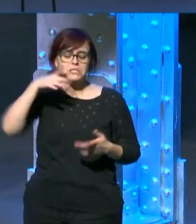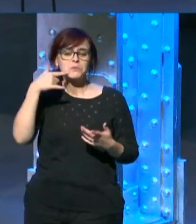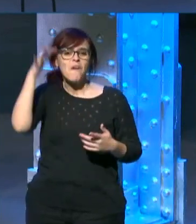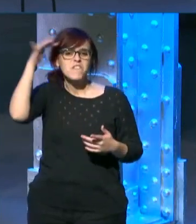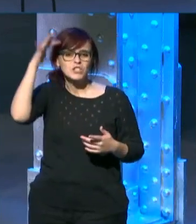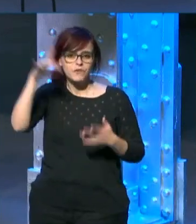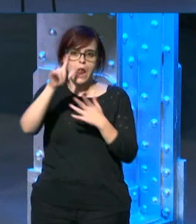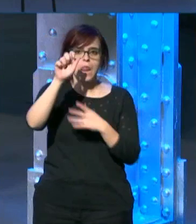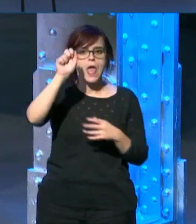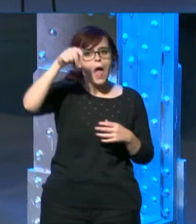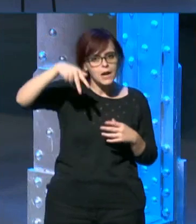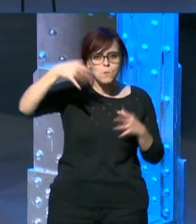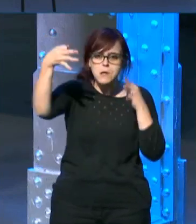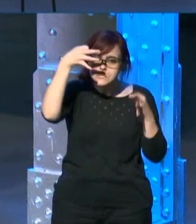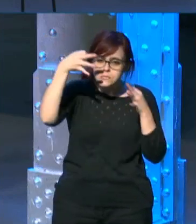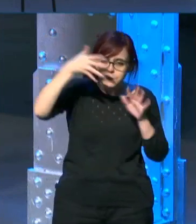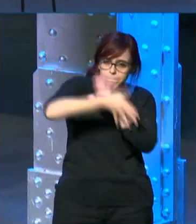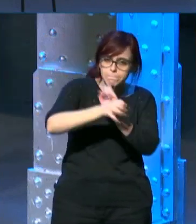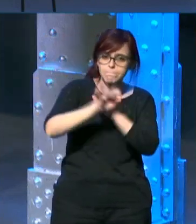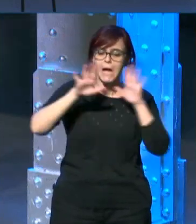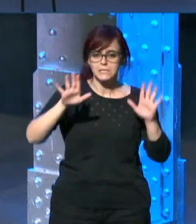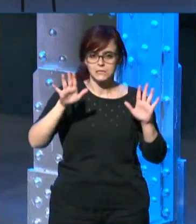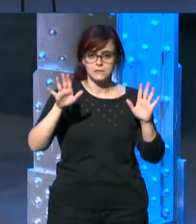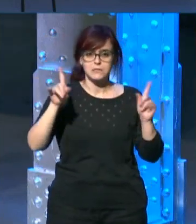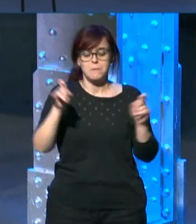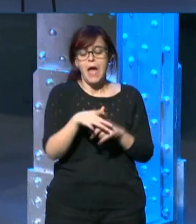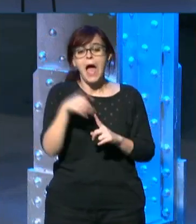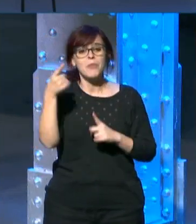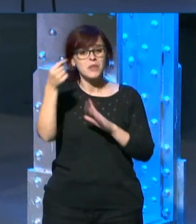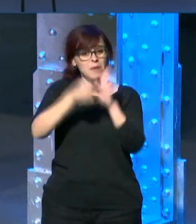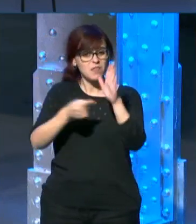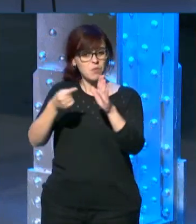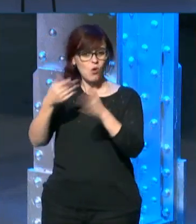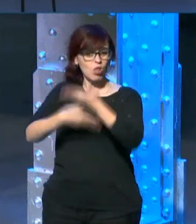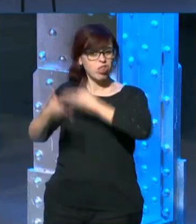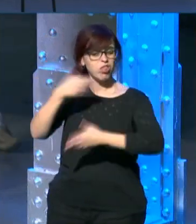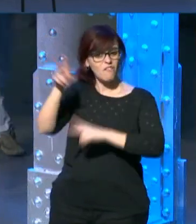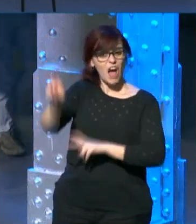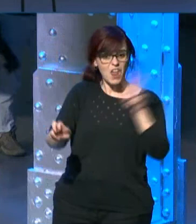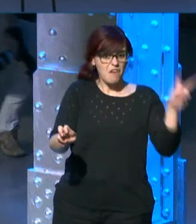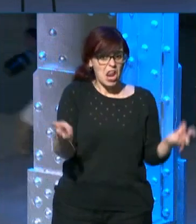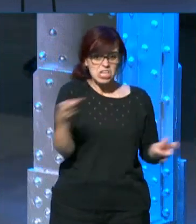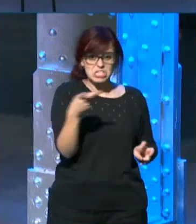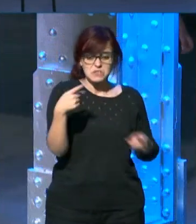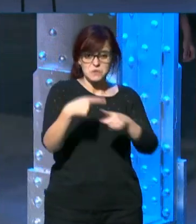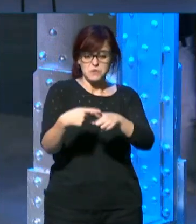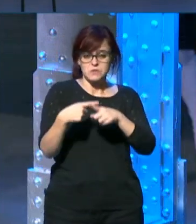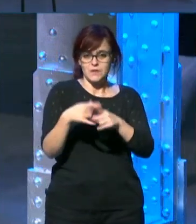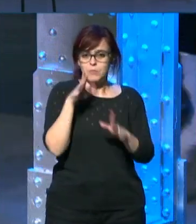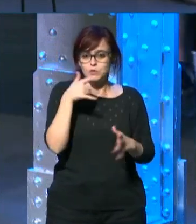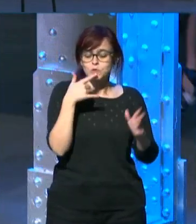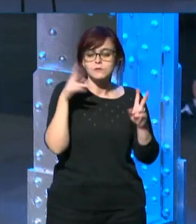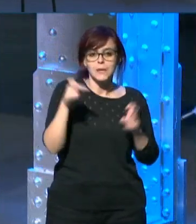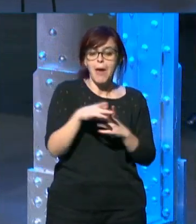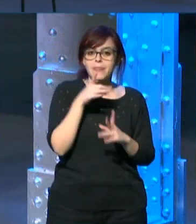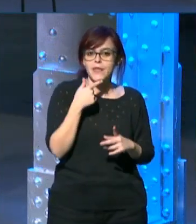que concreta un poco más, pero al final hay principios que se intercambian. Yo soy un encantado de la persecución implacable del